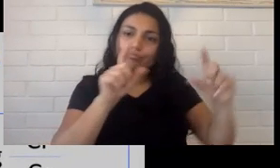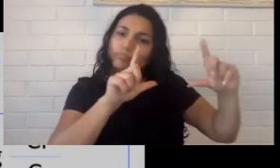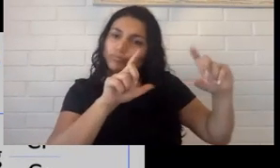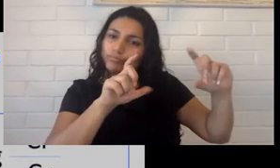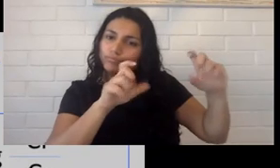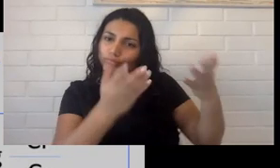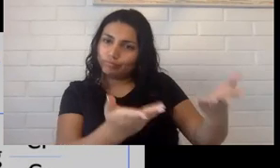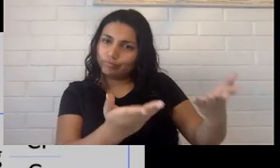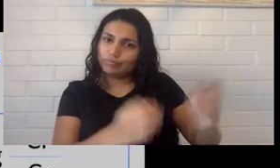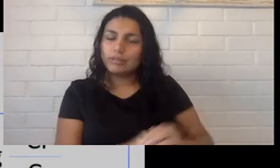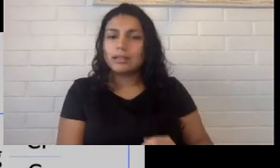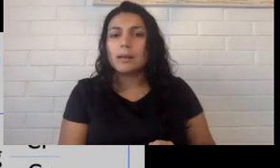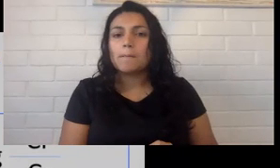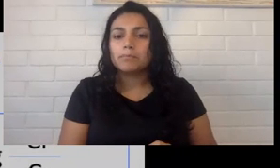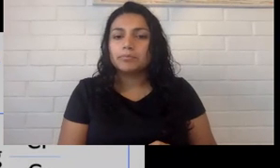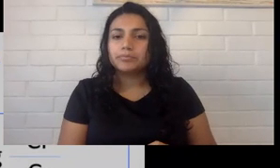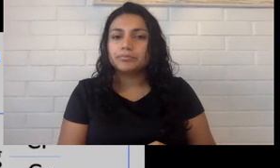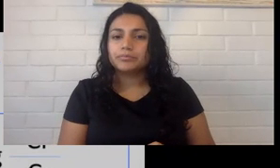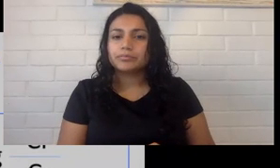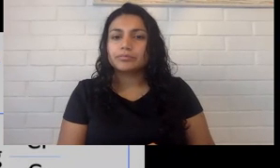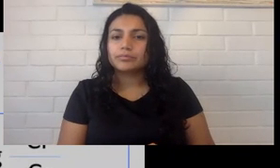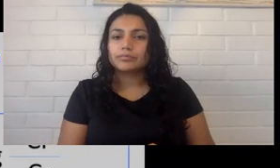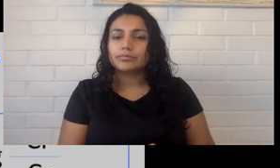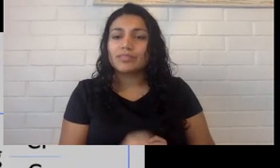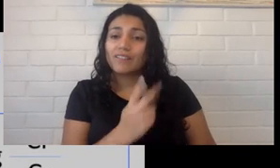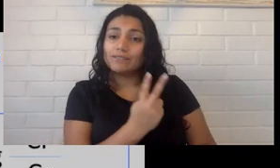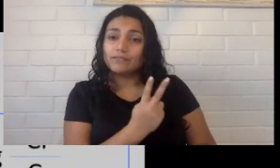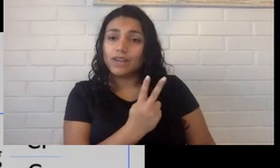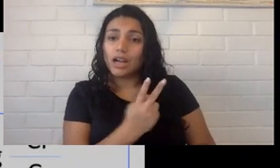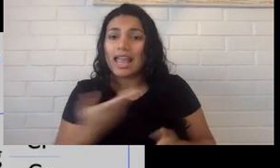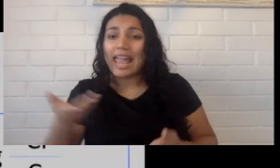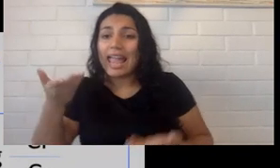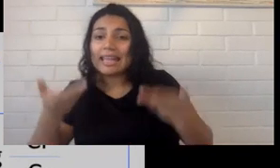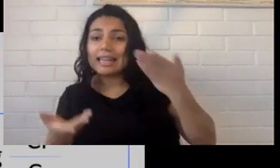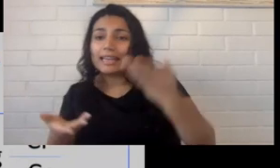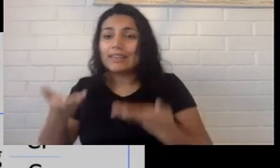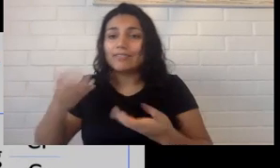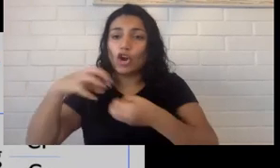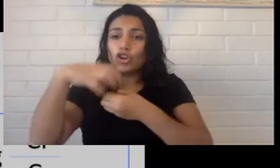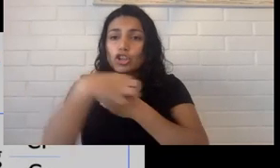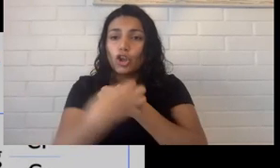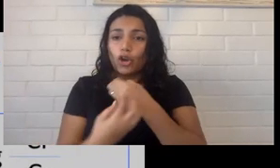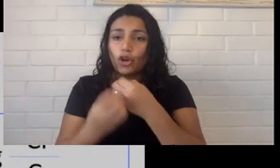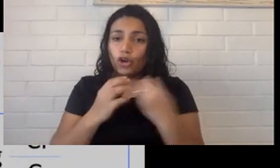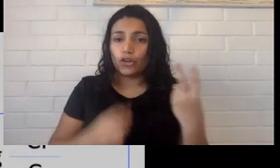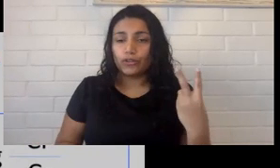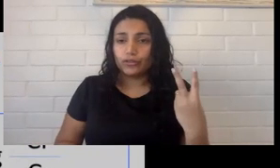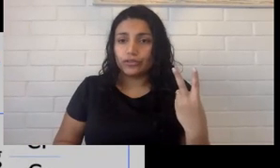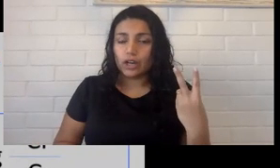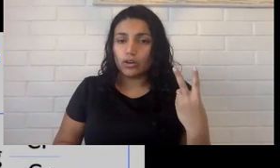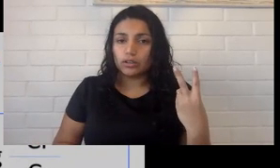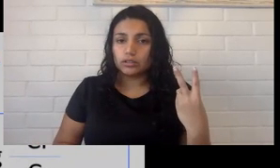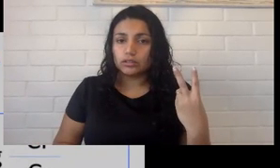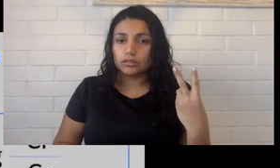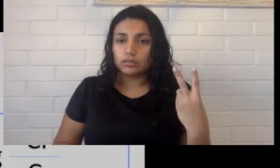relaciona el potencial de equilibrio para un ion y se representa con una B corta, usualmente